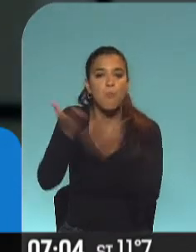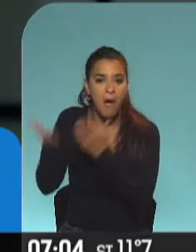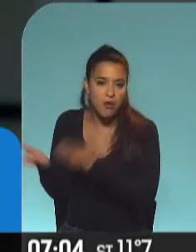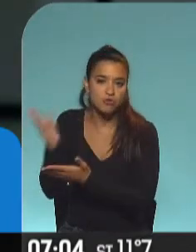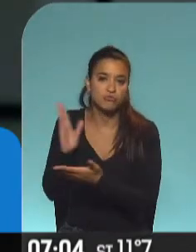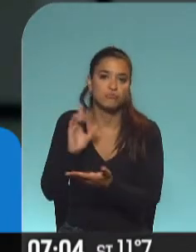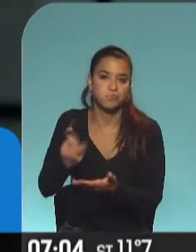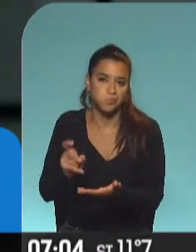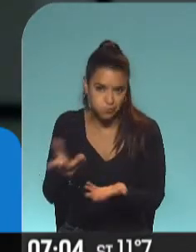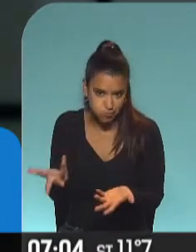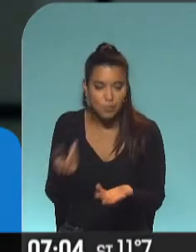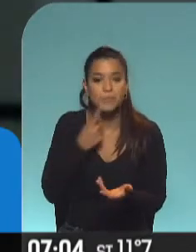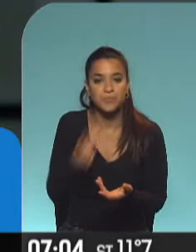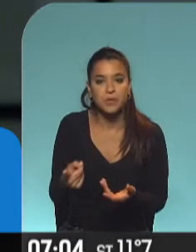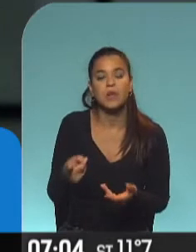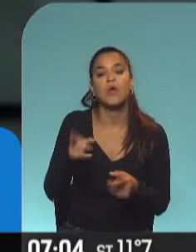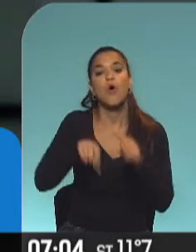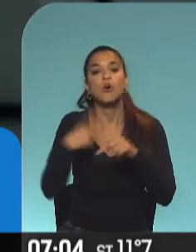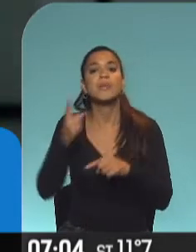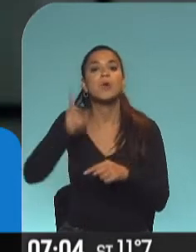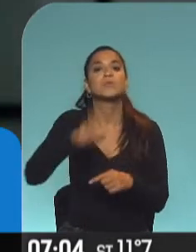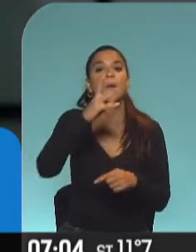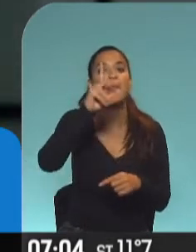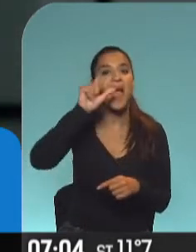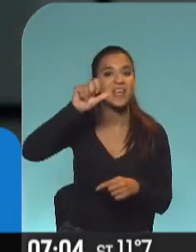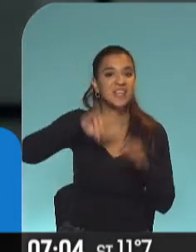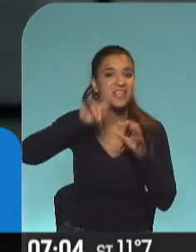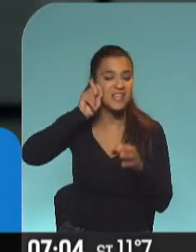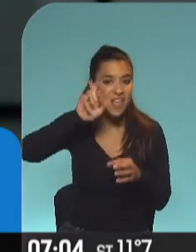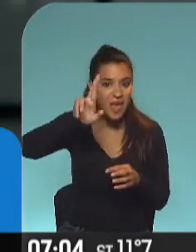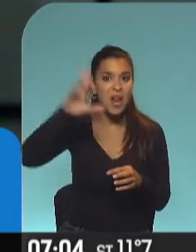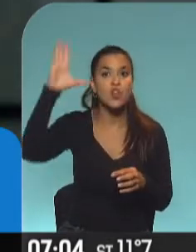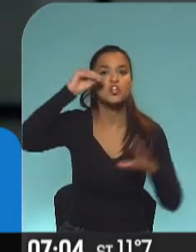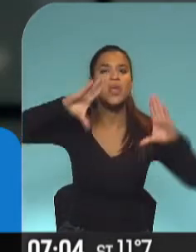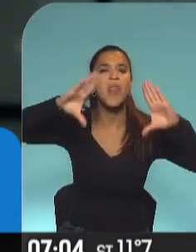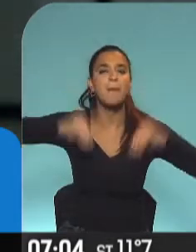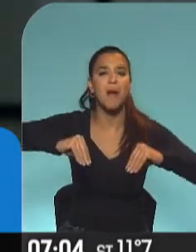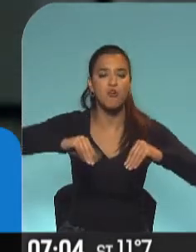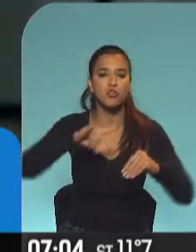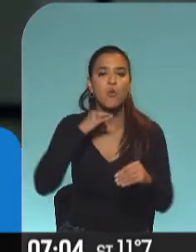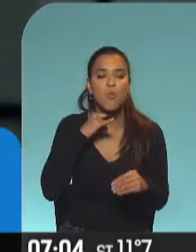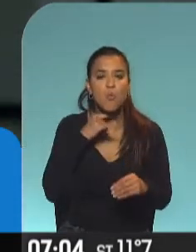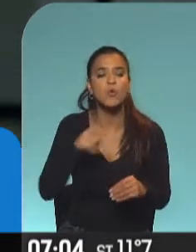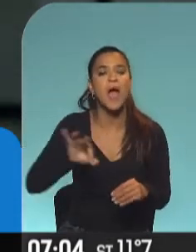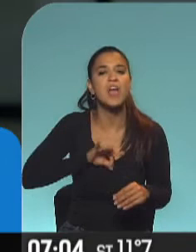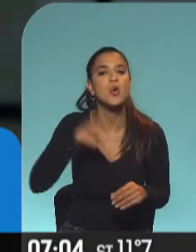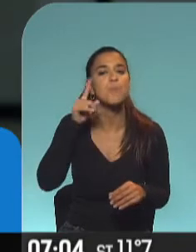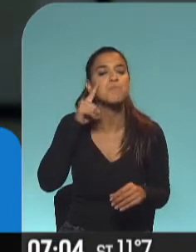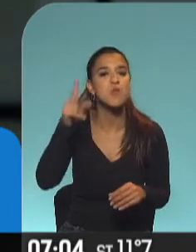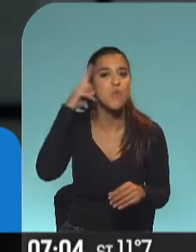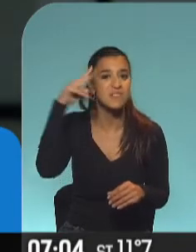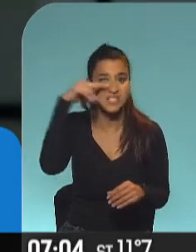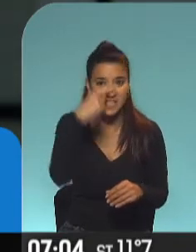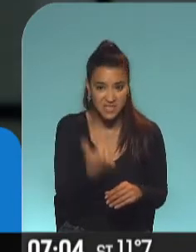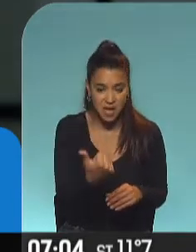la causa Blaquier, a propósito de la noche del apagón en Jujuy en el año 1976. Vamos